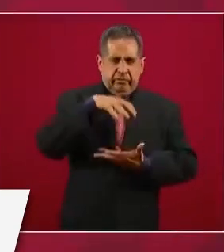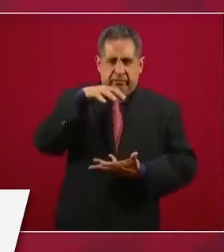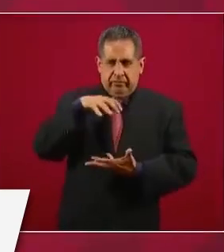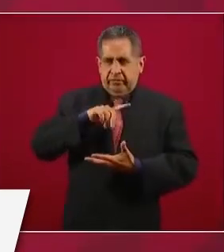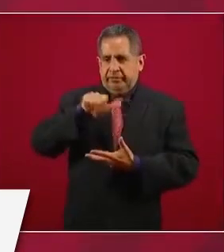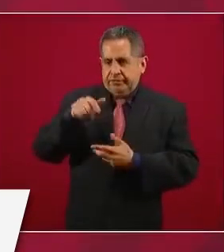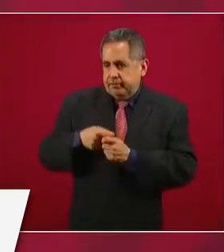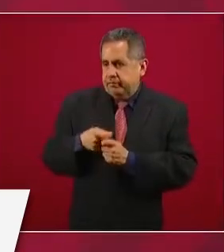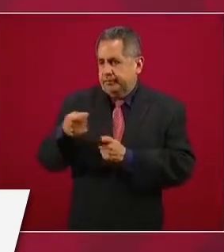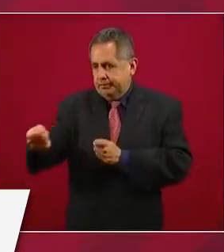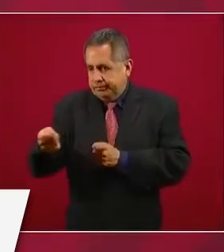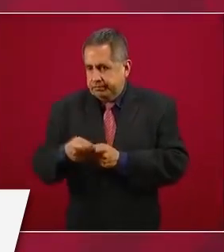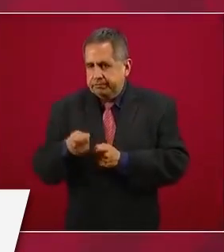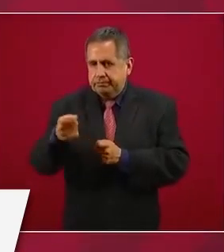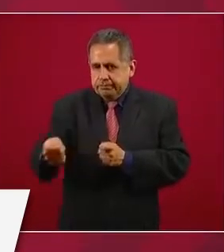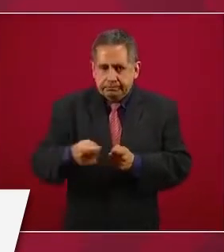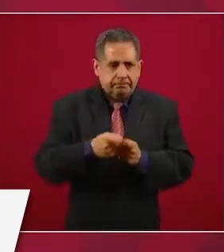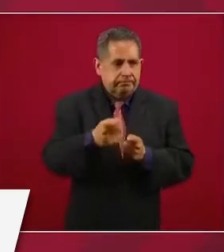de